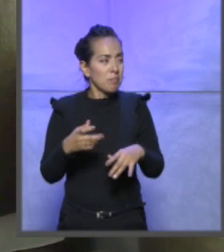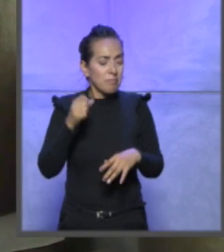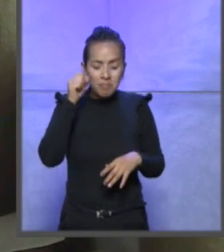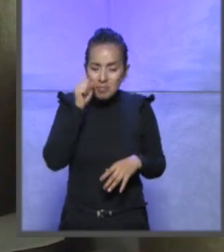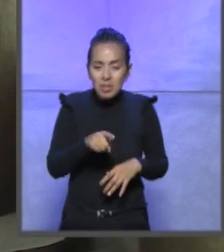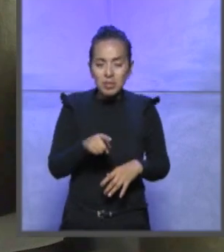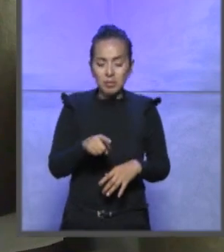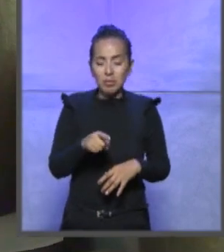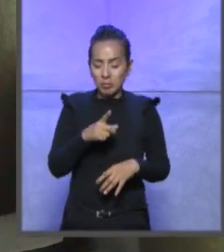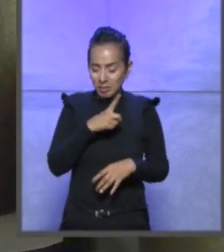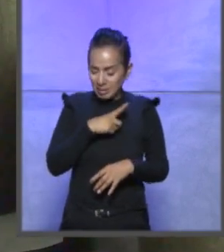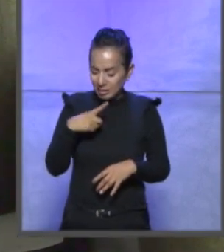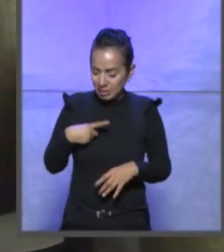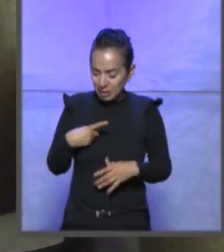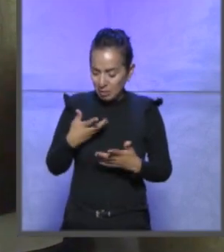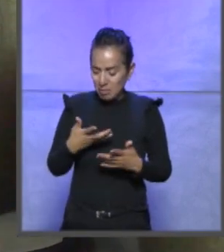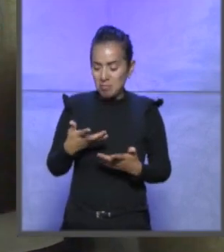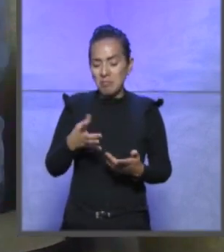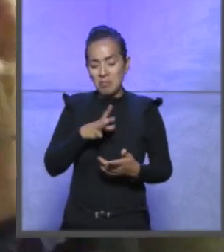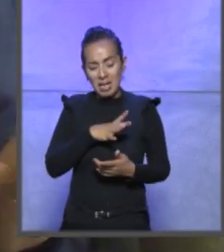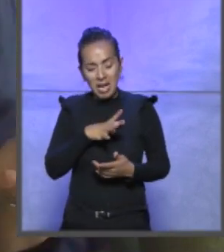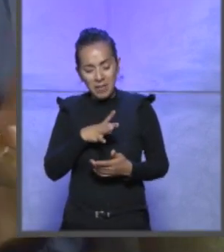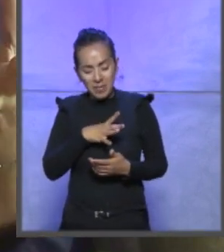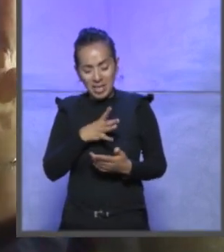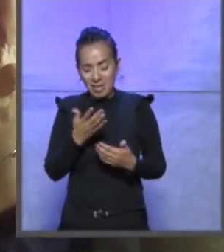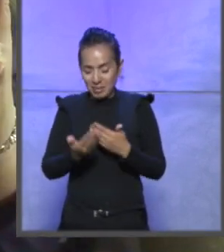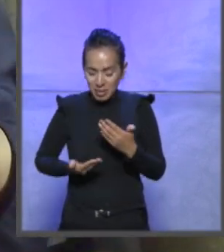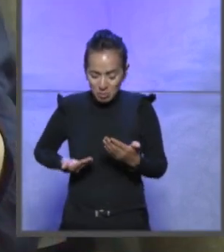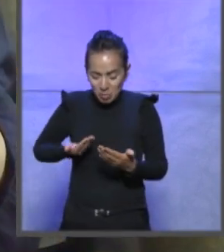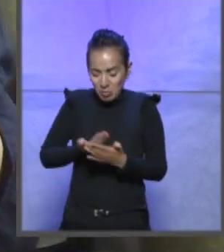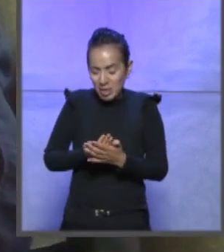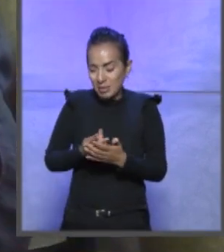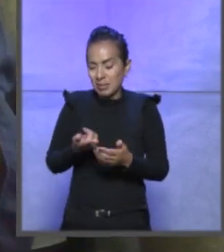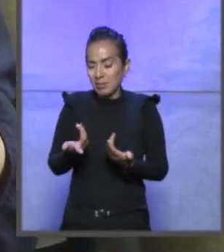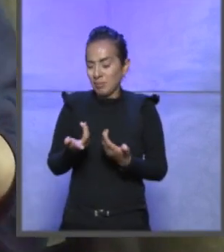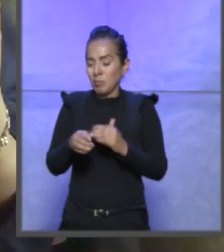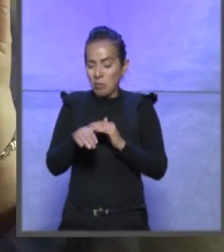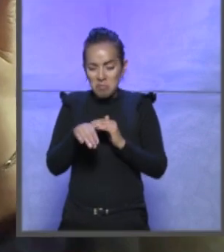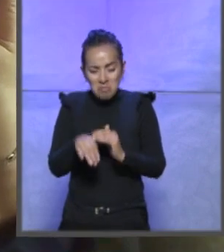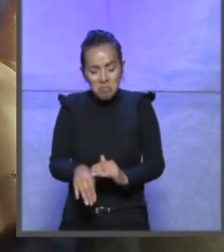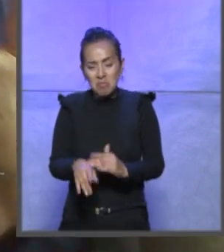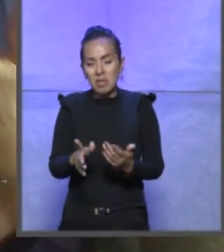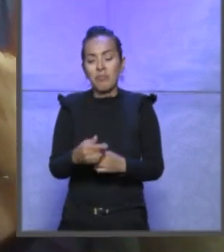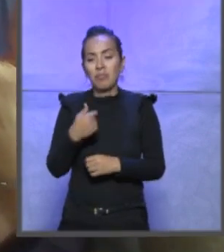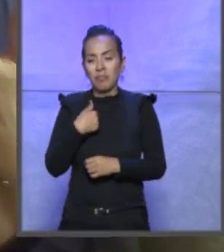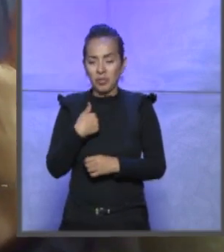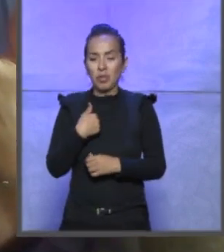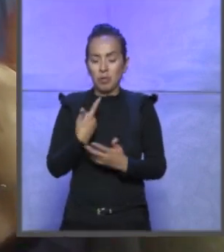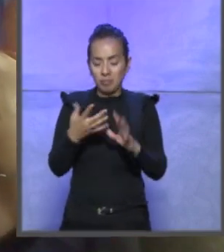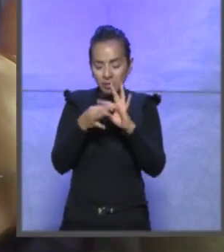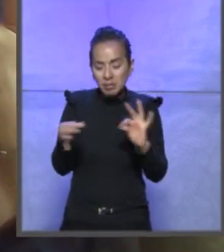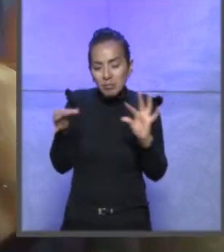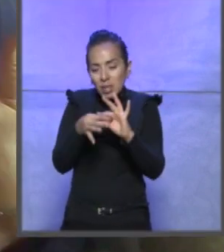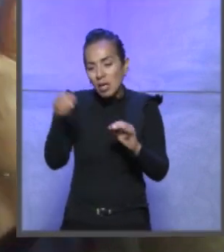que haber esa iniciativa, esa disposición de la juventud que la hay. Y déjenme ahí comentarles una